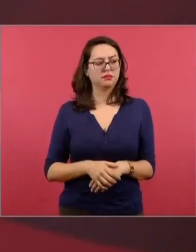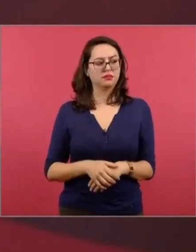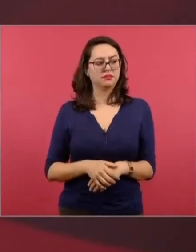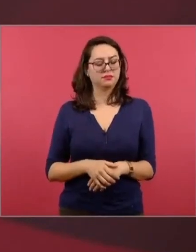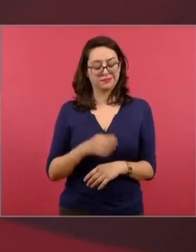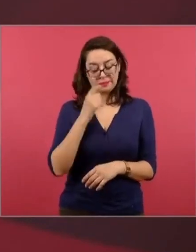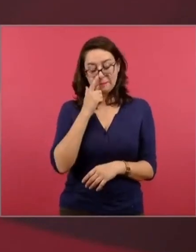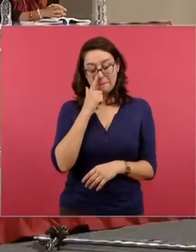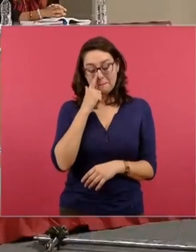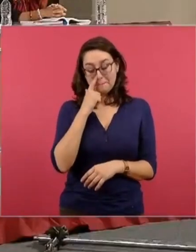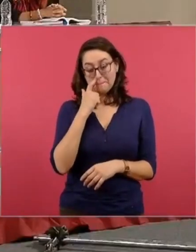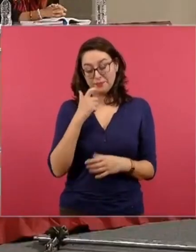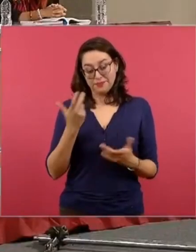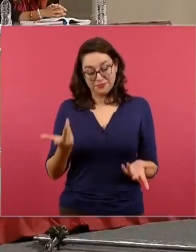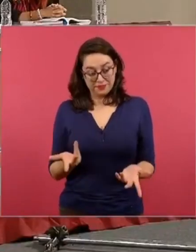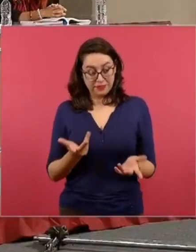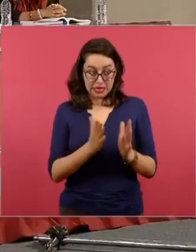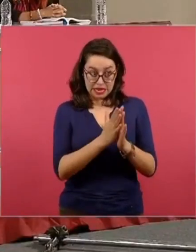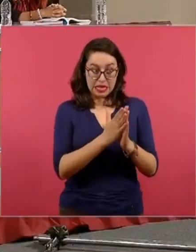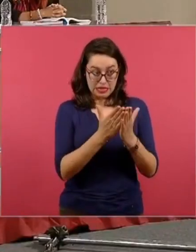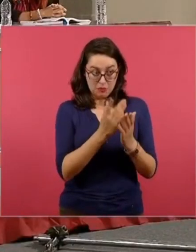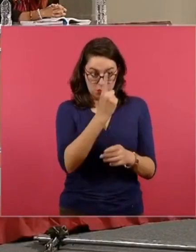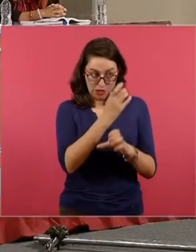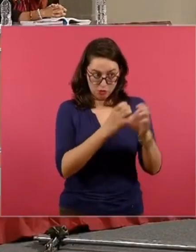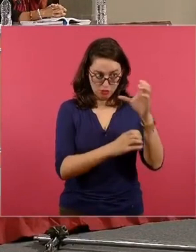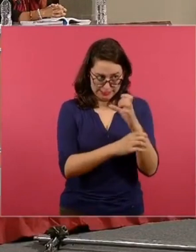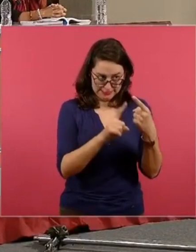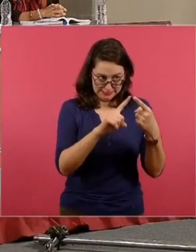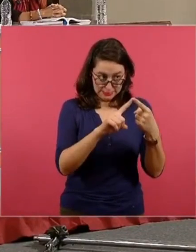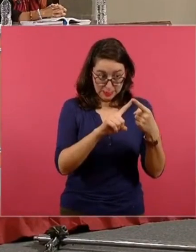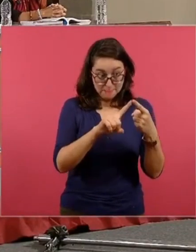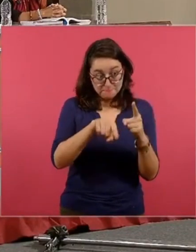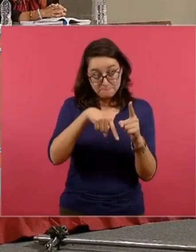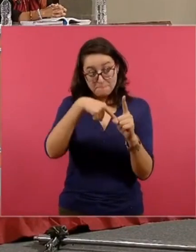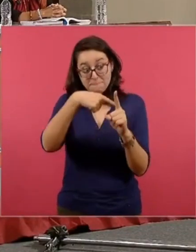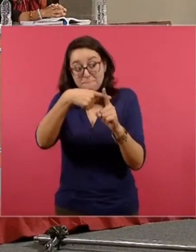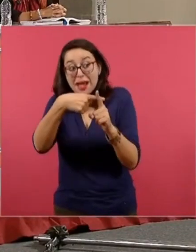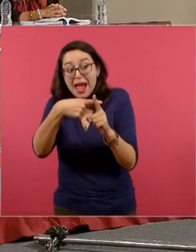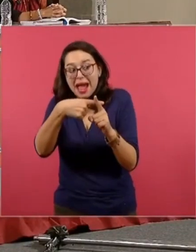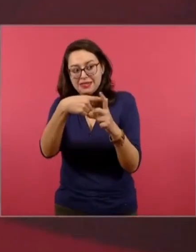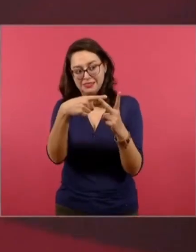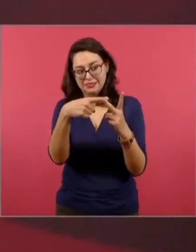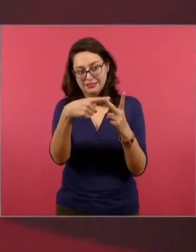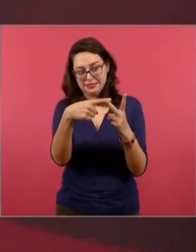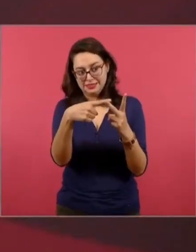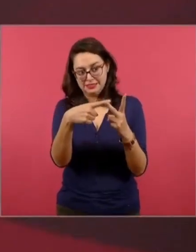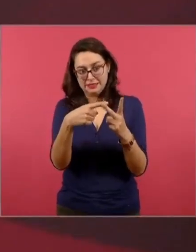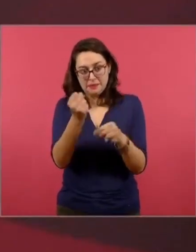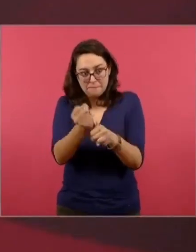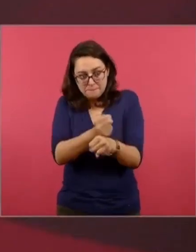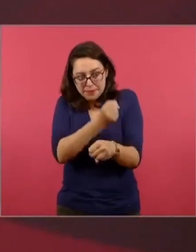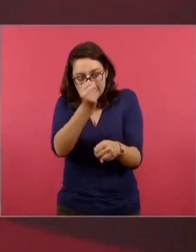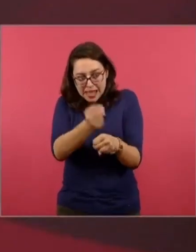exactamente, secretaria, los proyectos donde se incluyen las matemáticas de manera práctica, una